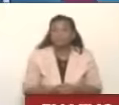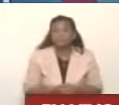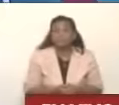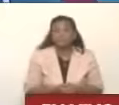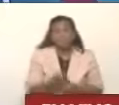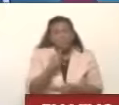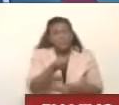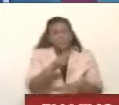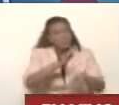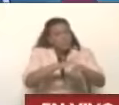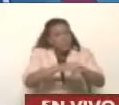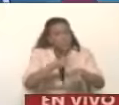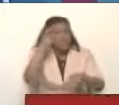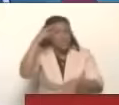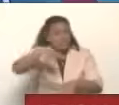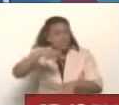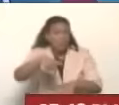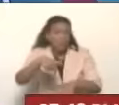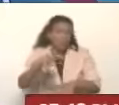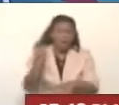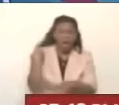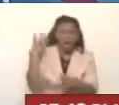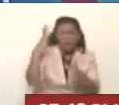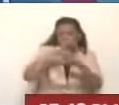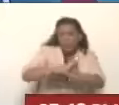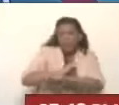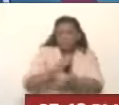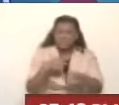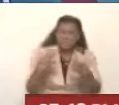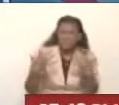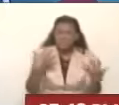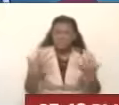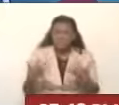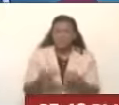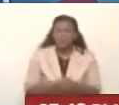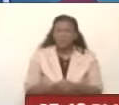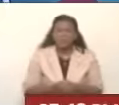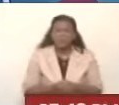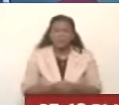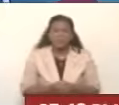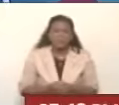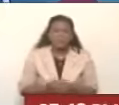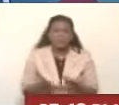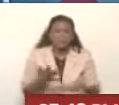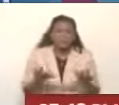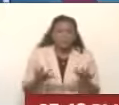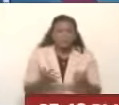Yo le decía a Silvia hoy, anoche, bueno, en estos días, todos estos días.